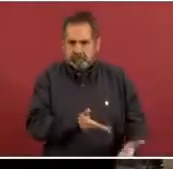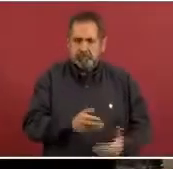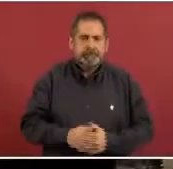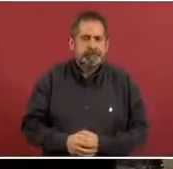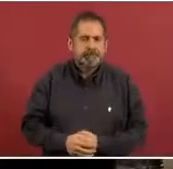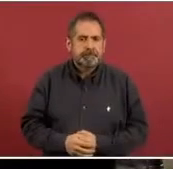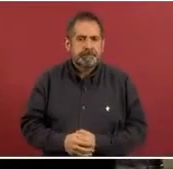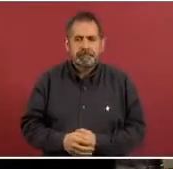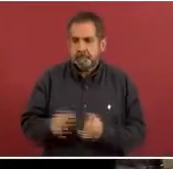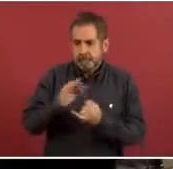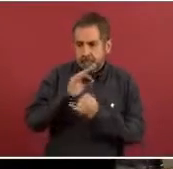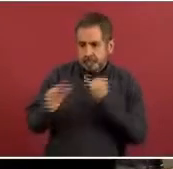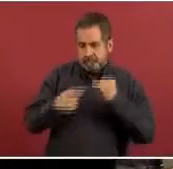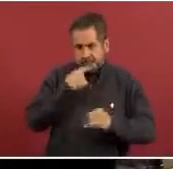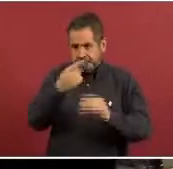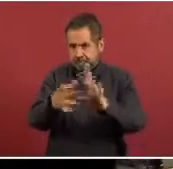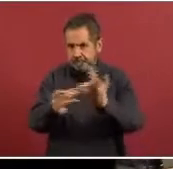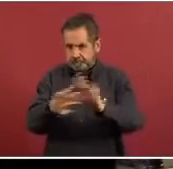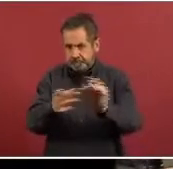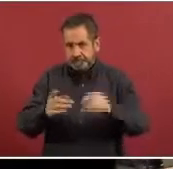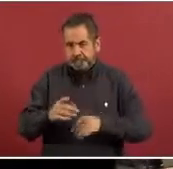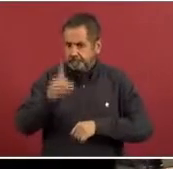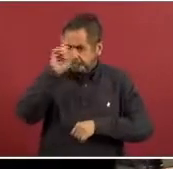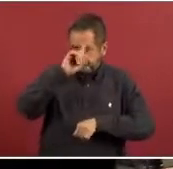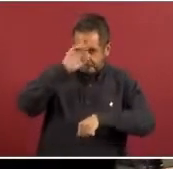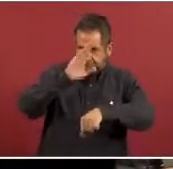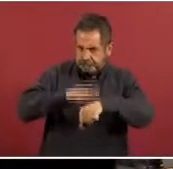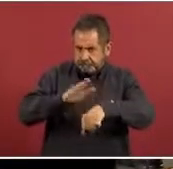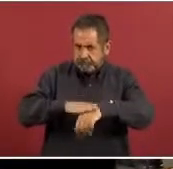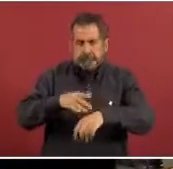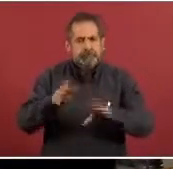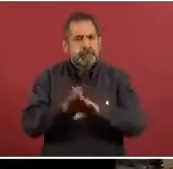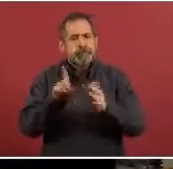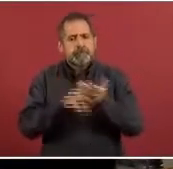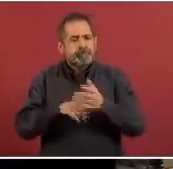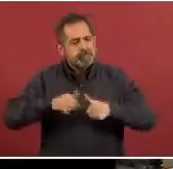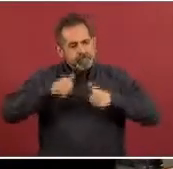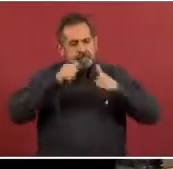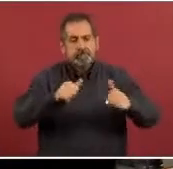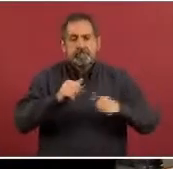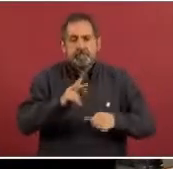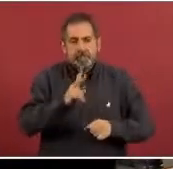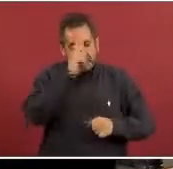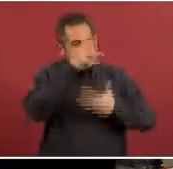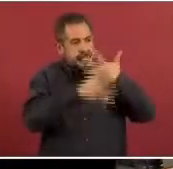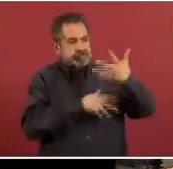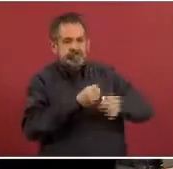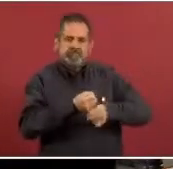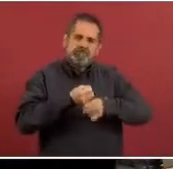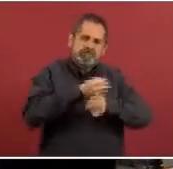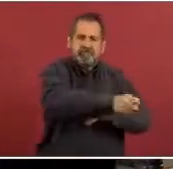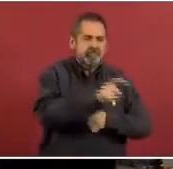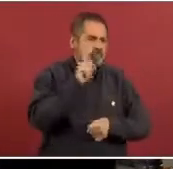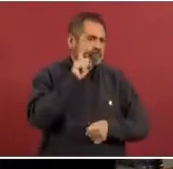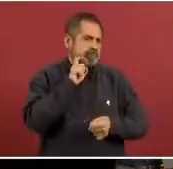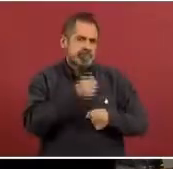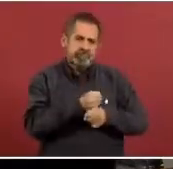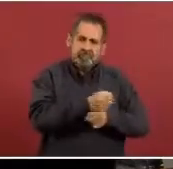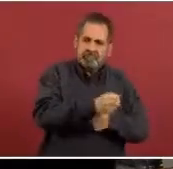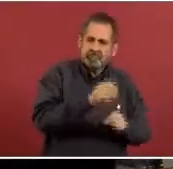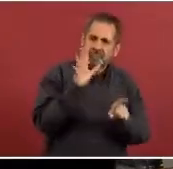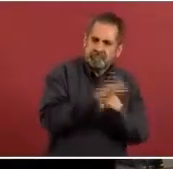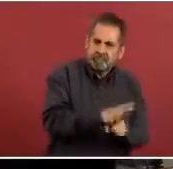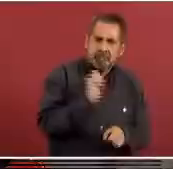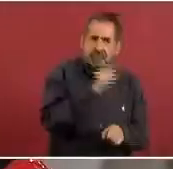Finalmente, se está dando continuidad también a la prevención y atención de la violencia sexual y la violencia de género en